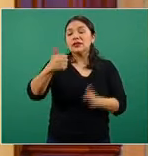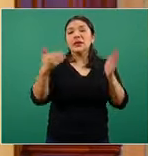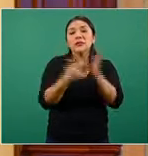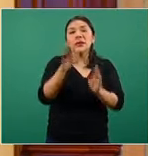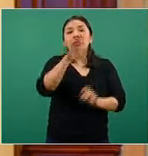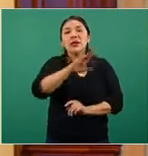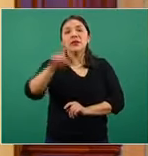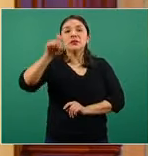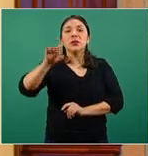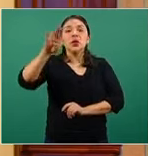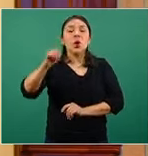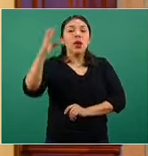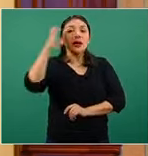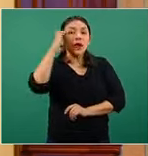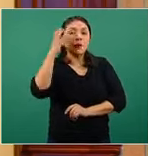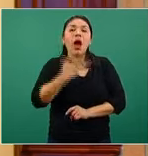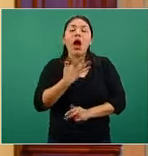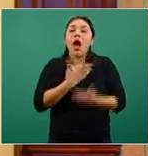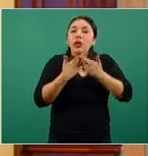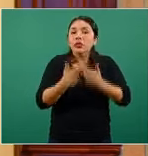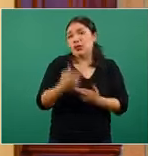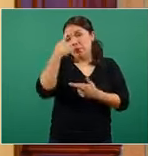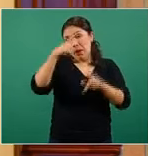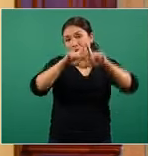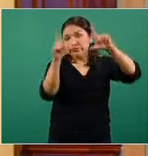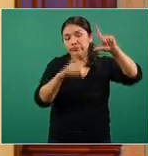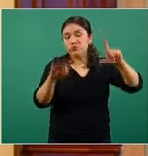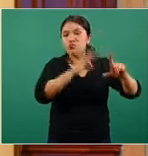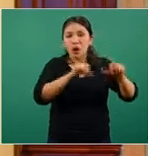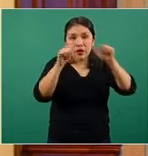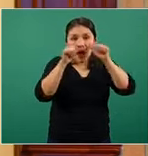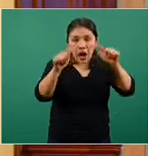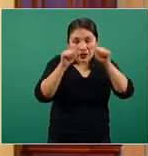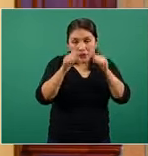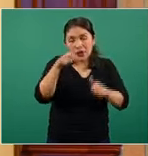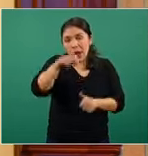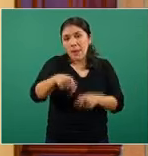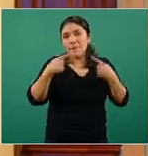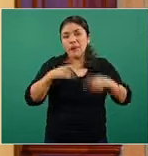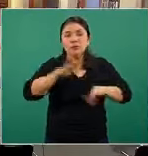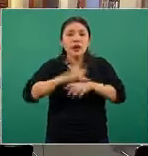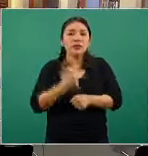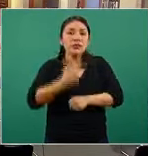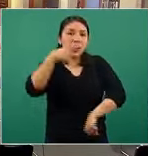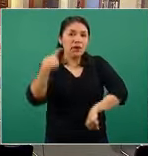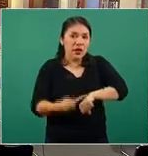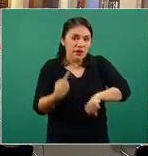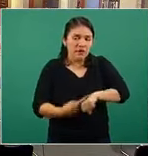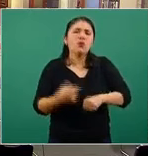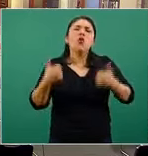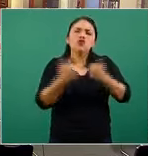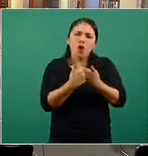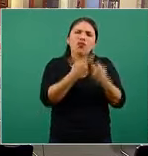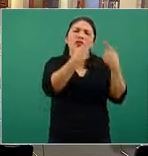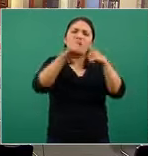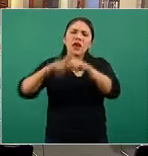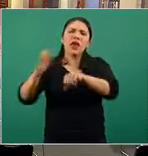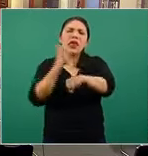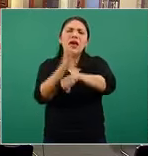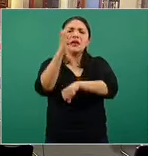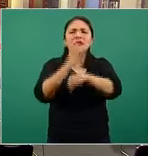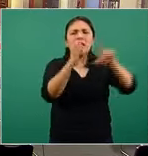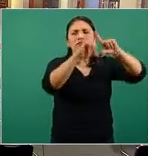6.529 camas disponibles a nivel nacional para atender a este tipo de pacientes, obviamente distribuidas todas ellas en cada una de